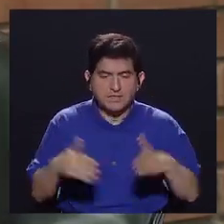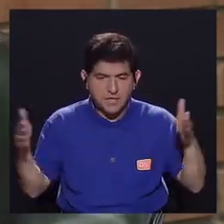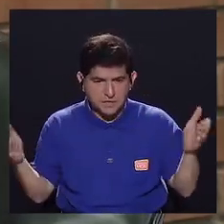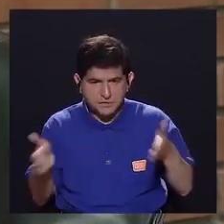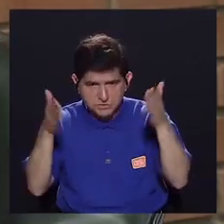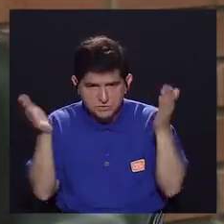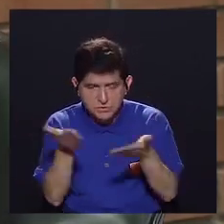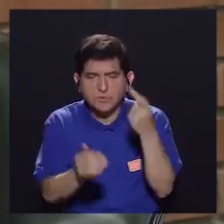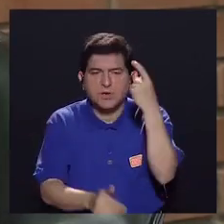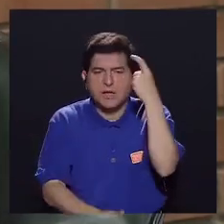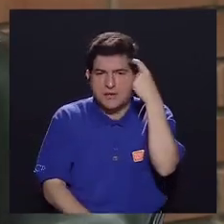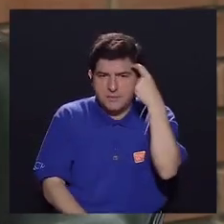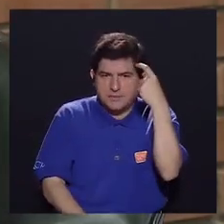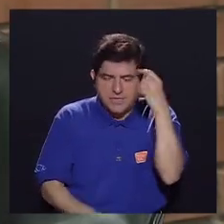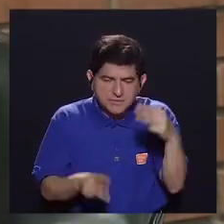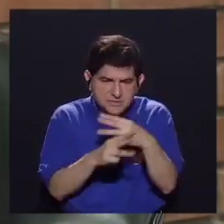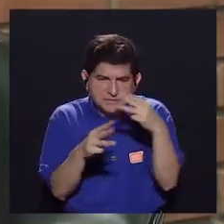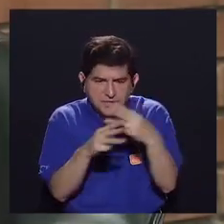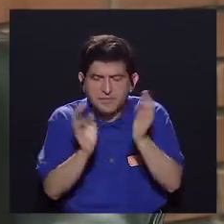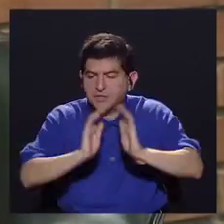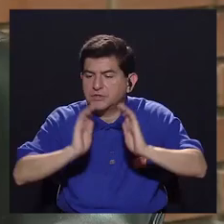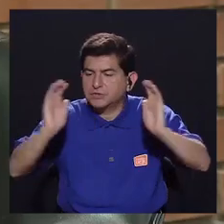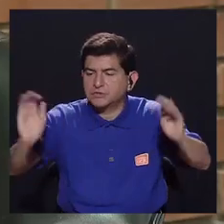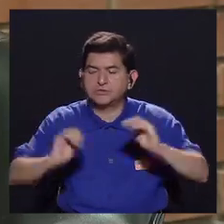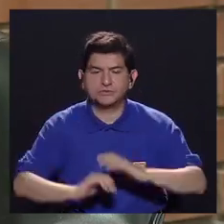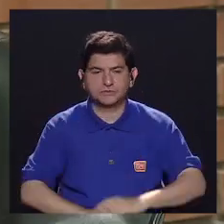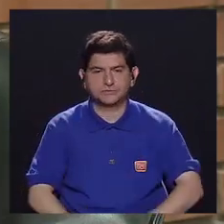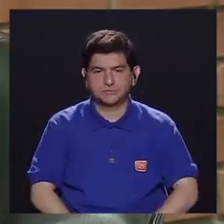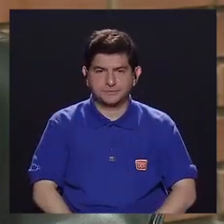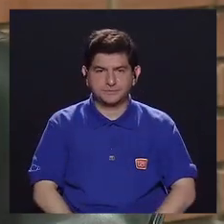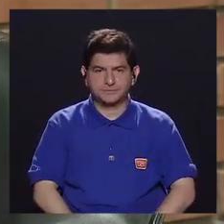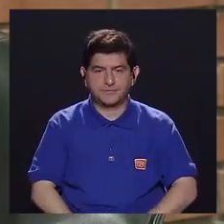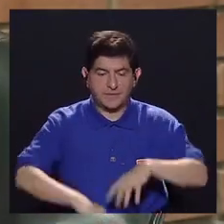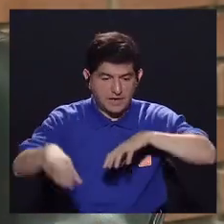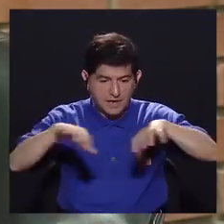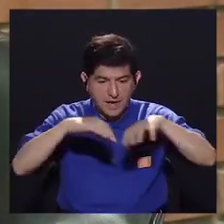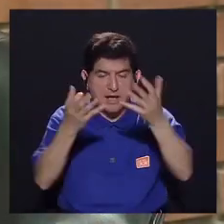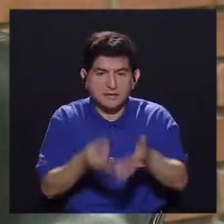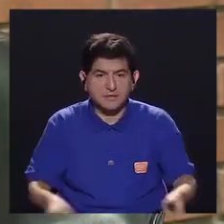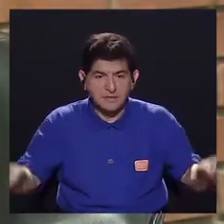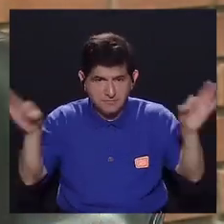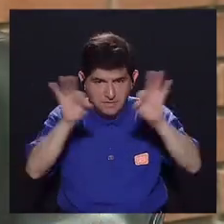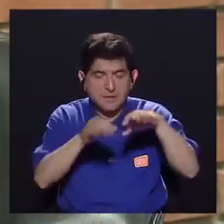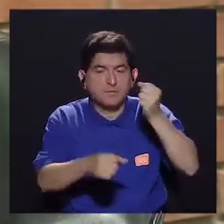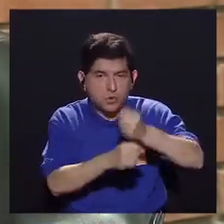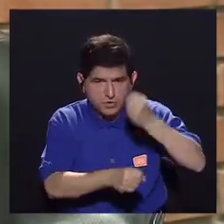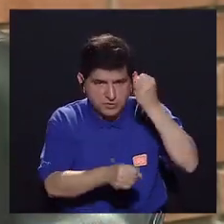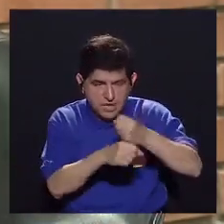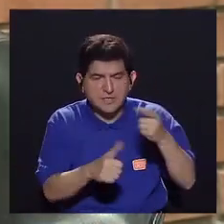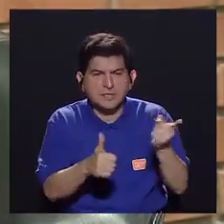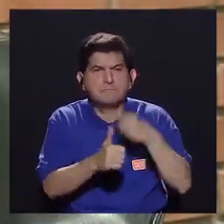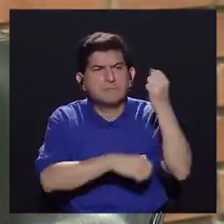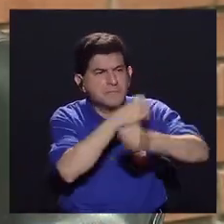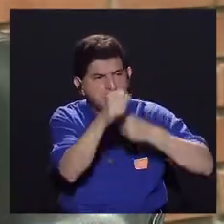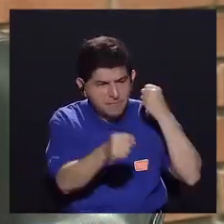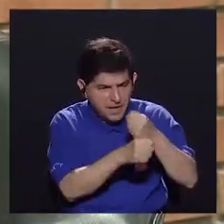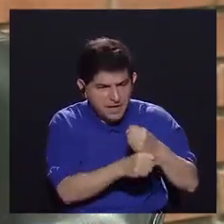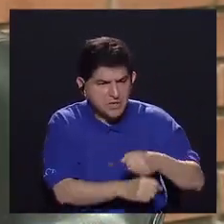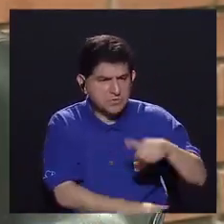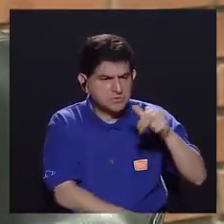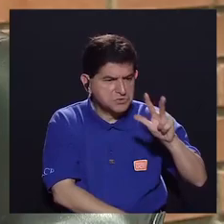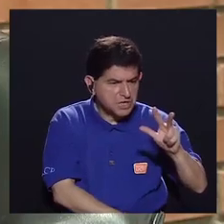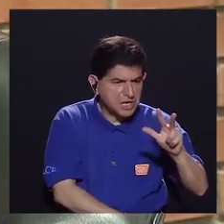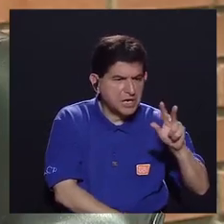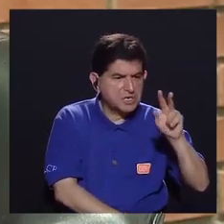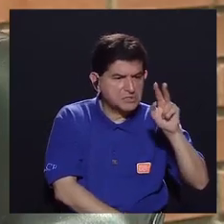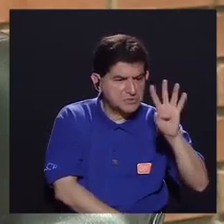algunos juguetes para estimular, digamos, el pensamiento matemático infantil. La actividad fundamental que hay que trabajar en